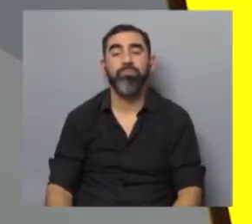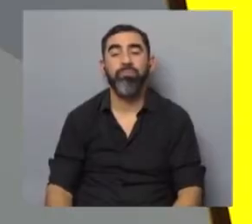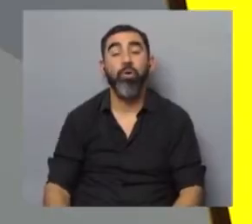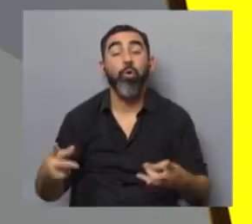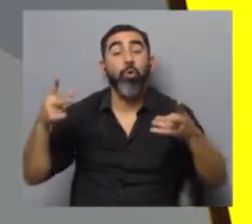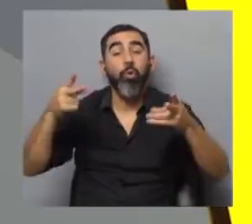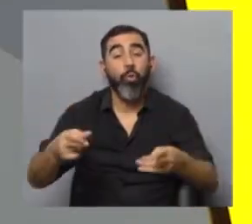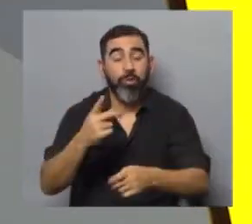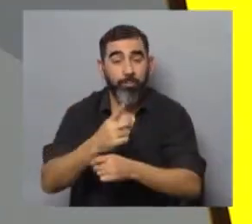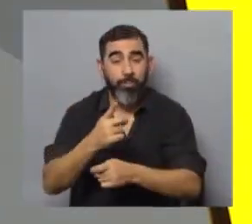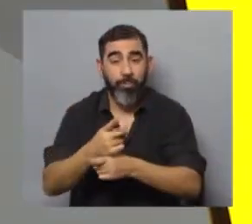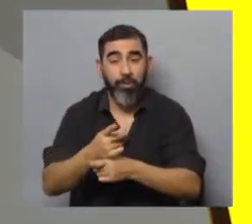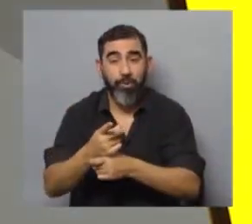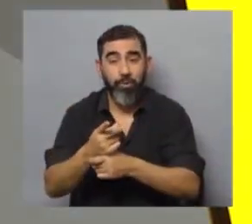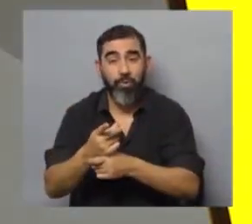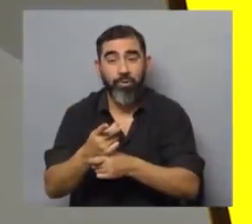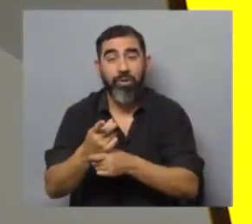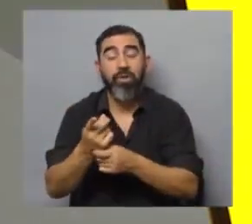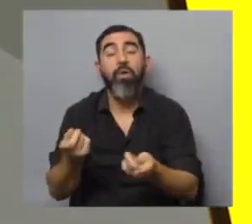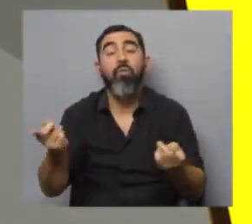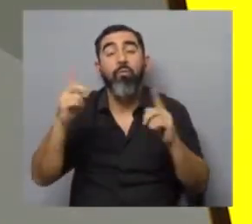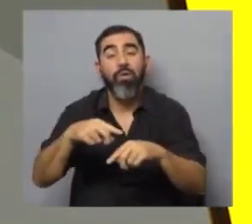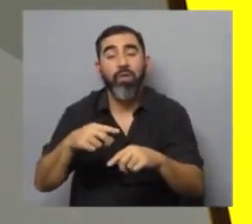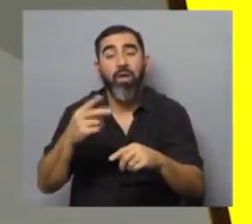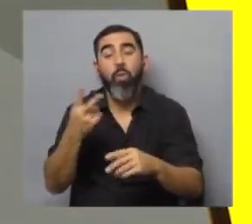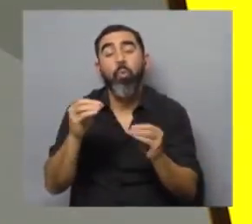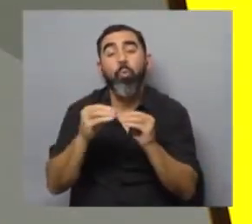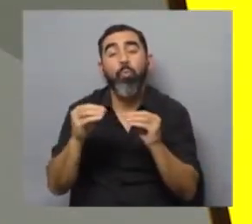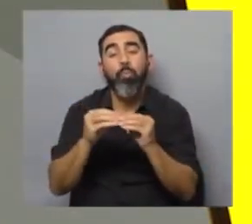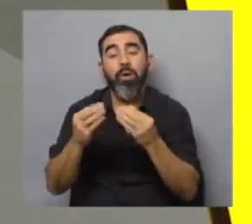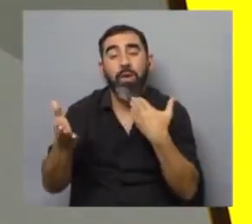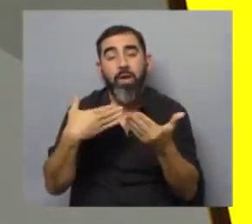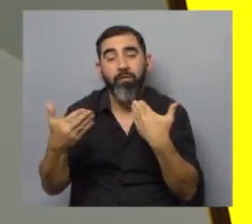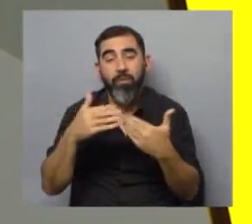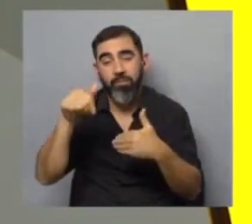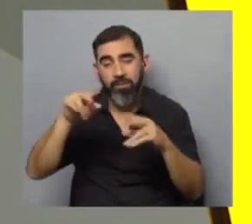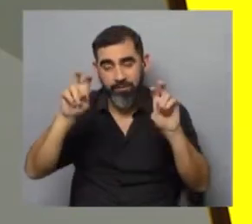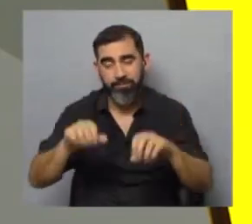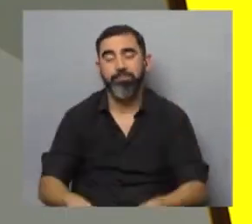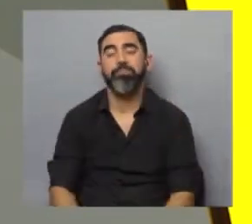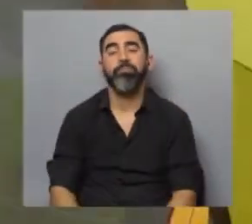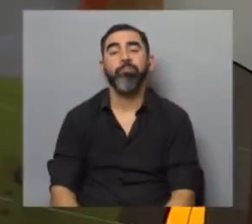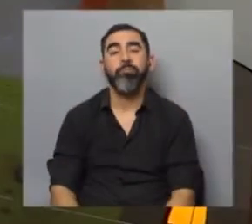Hacemos la primera pausa en Sobreciencia y a la vuelta, Alexandra Perrone, Daniela Hirschfeld aquí en estudio.